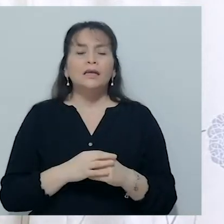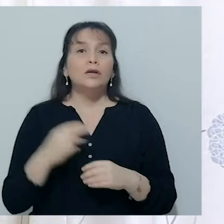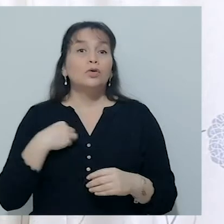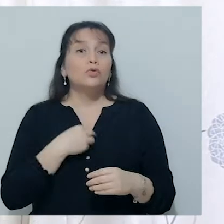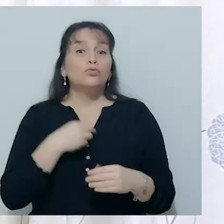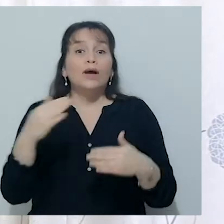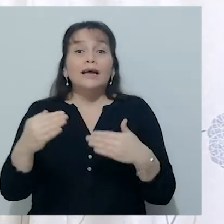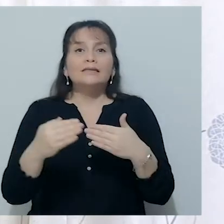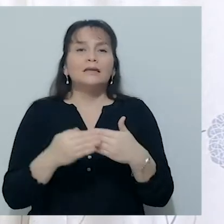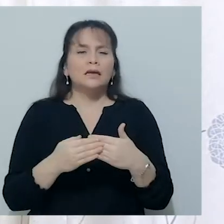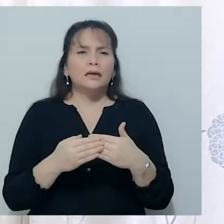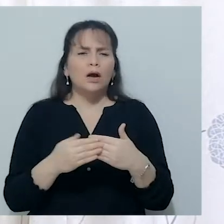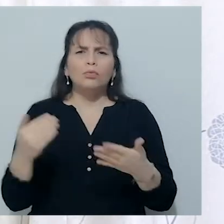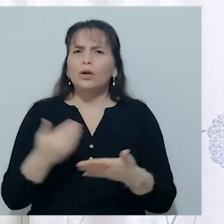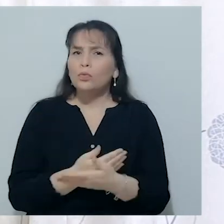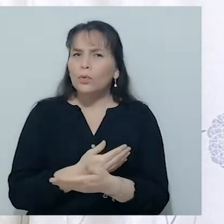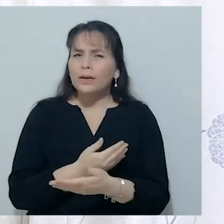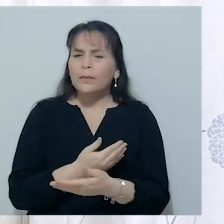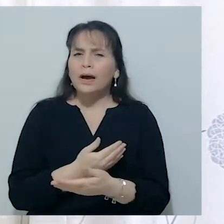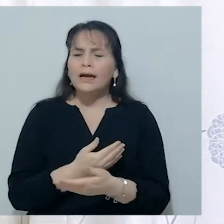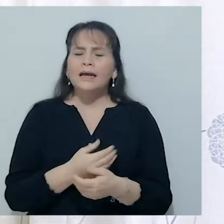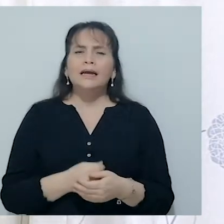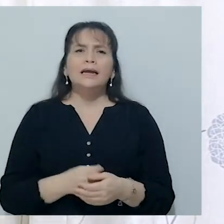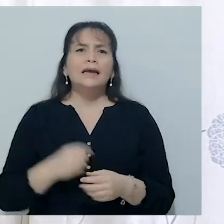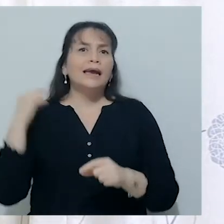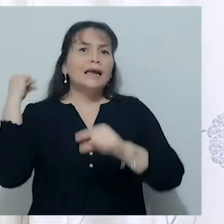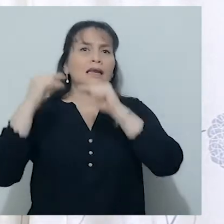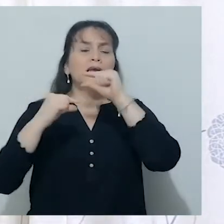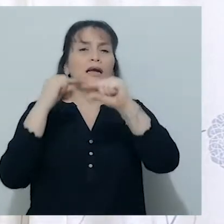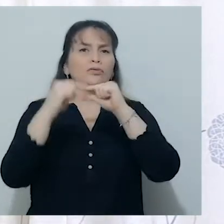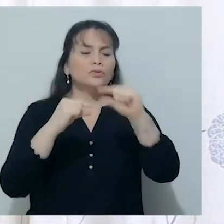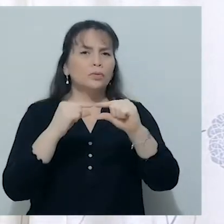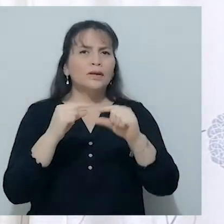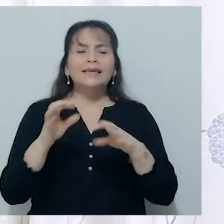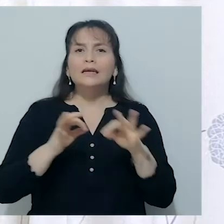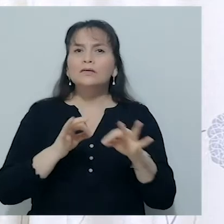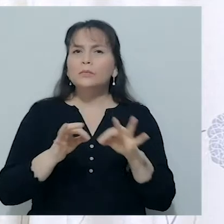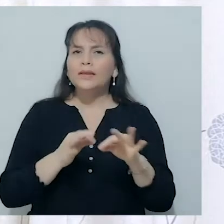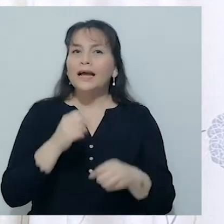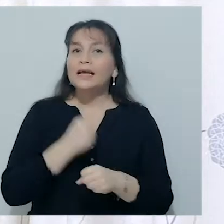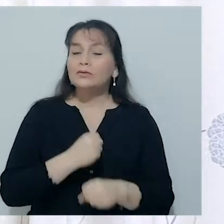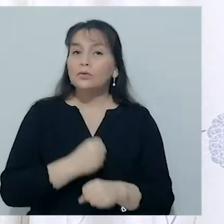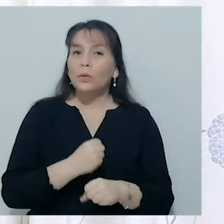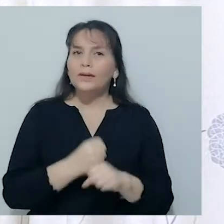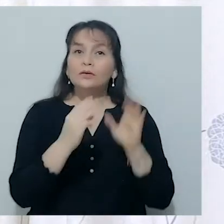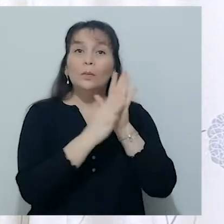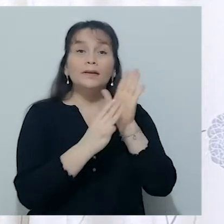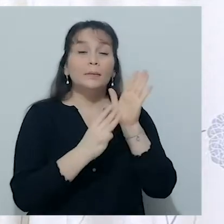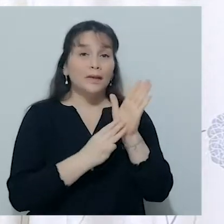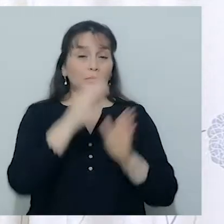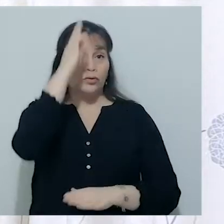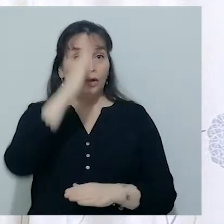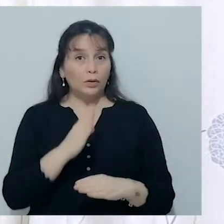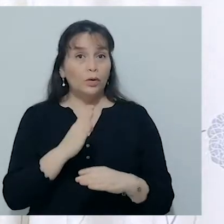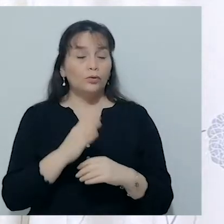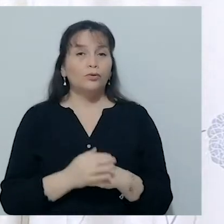nueva generación en una nueva situación histórica y explicar de las obras y los mandamientos de